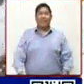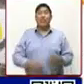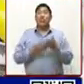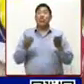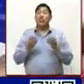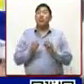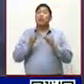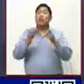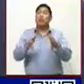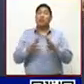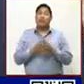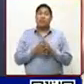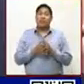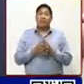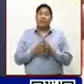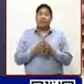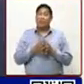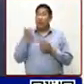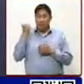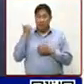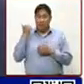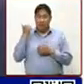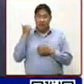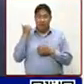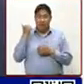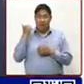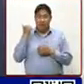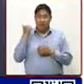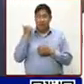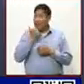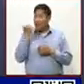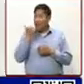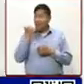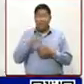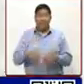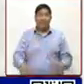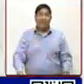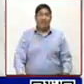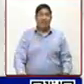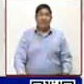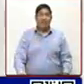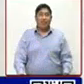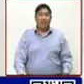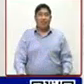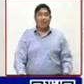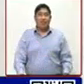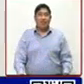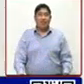¿Dónde podemos ponerlo? ¿Lo cargaremos? Aquí adentro.